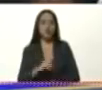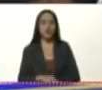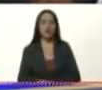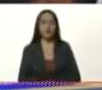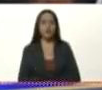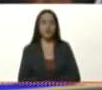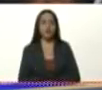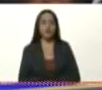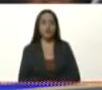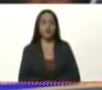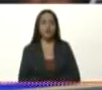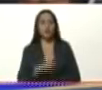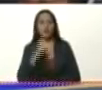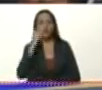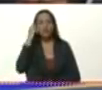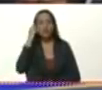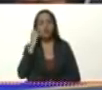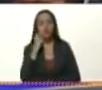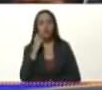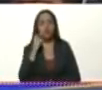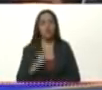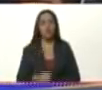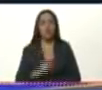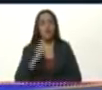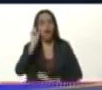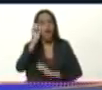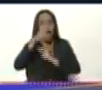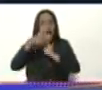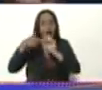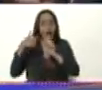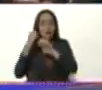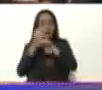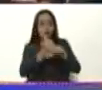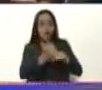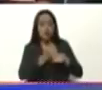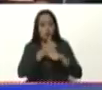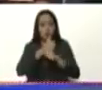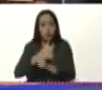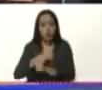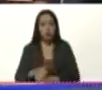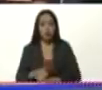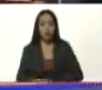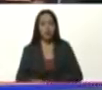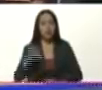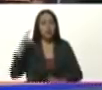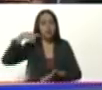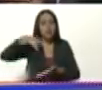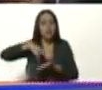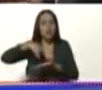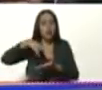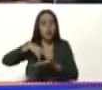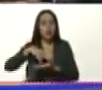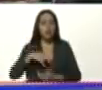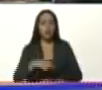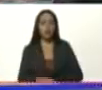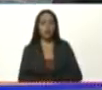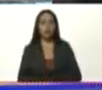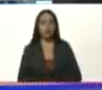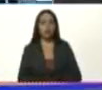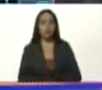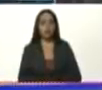de unión de todos los medios de comunicación. Bueno, China ha dado un gran ejemplo para enfrentar una crisis que el mundo ha observado.